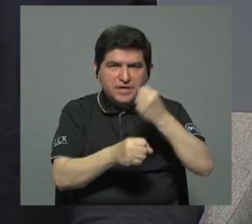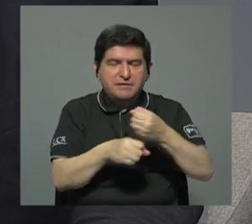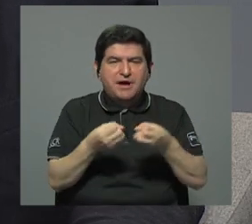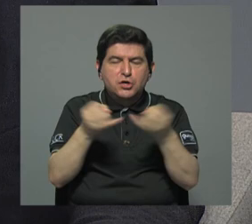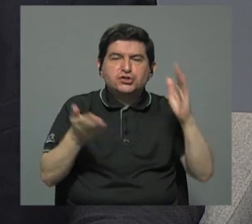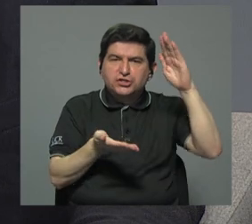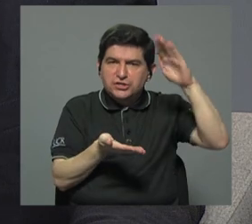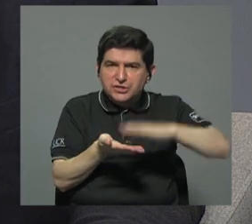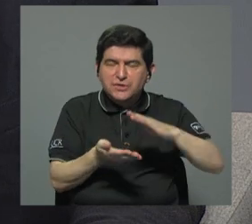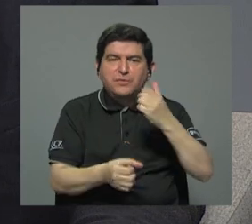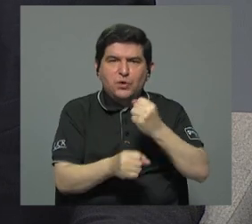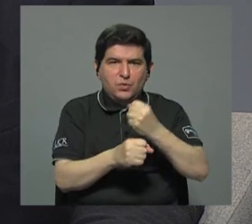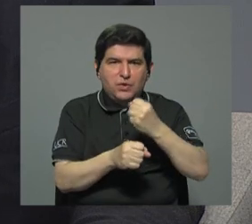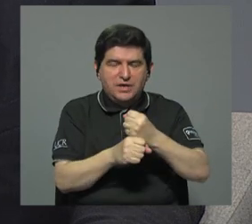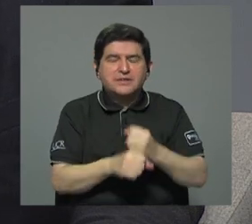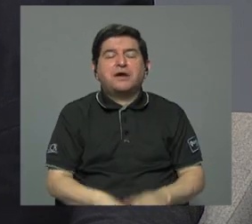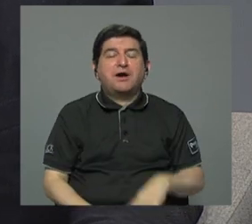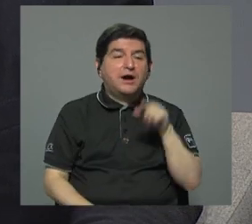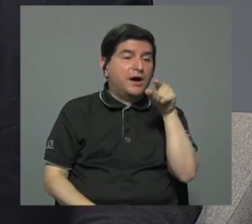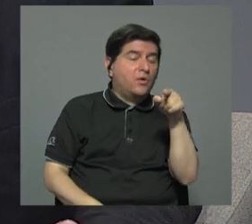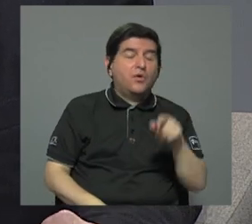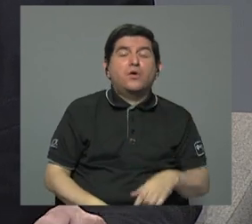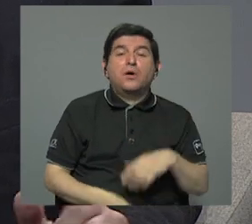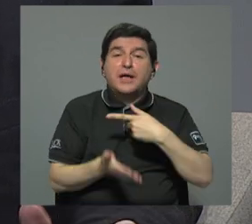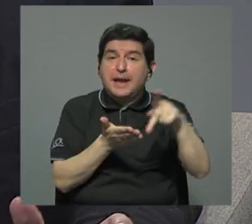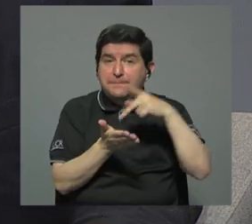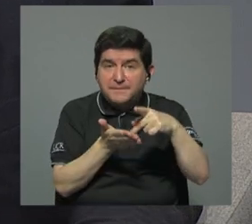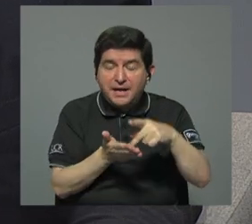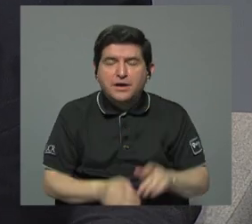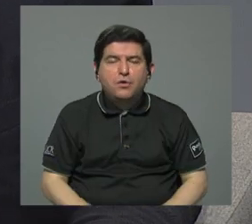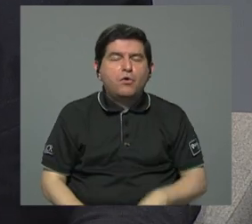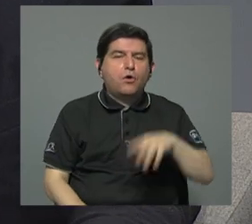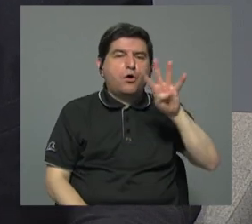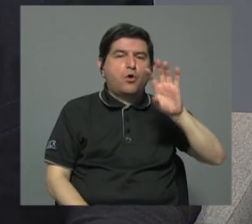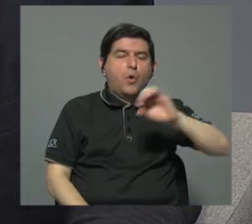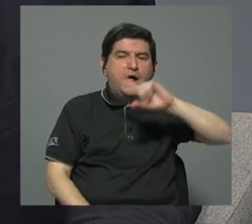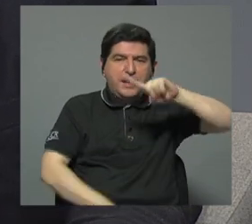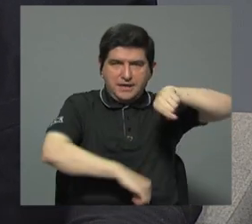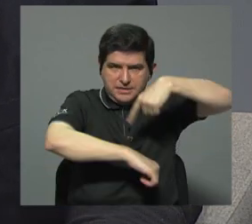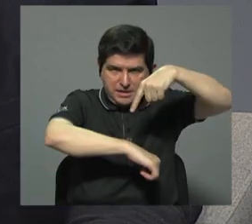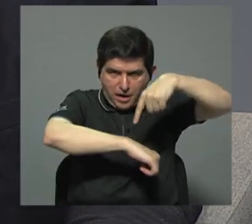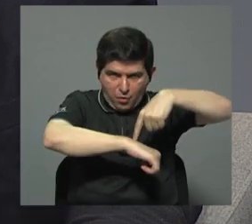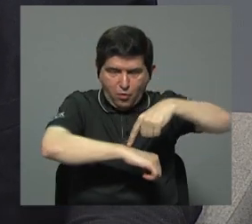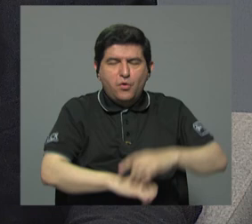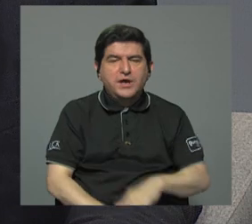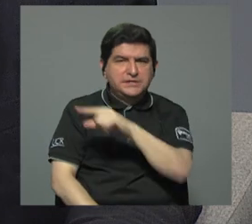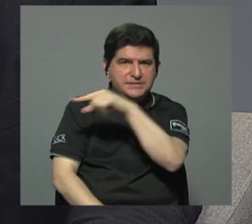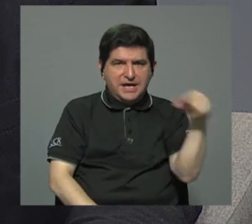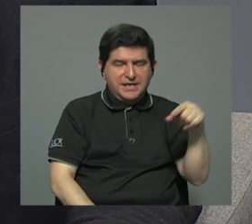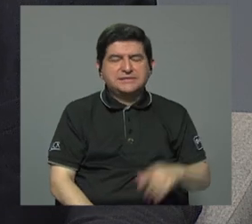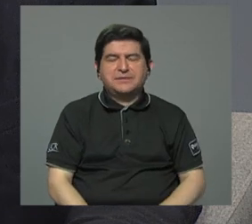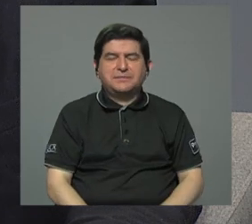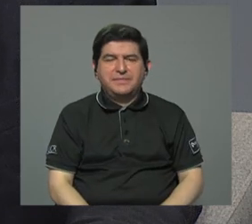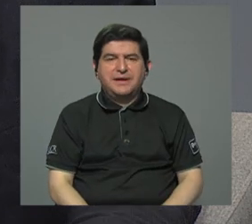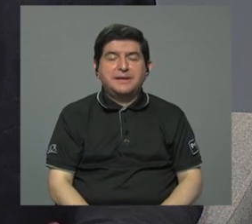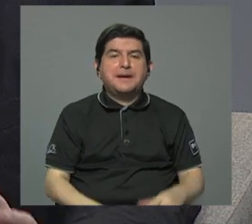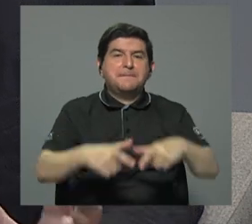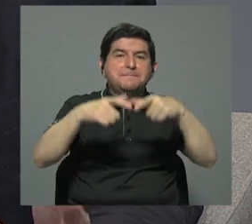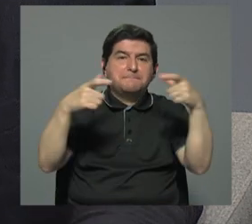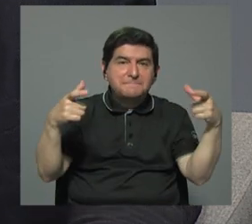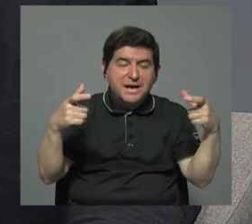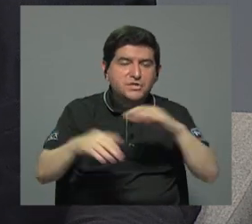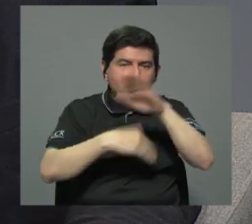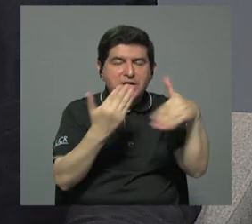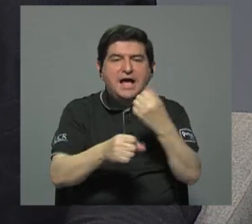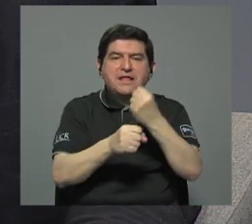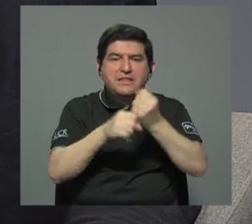el salario. Nosotros creemos que hay que discutir una jornada de 40 horas semanales para la mayoría, para todos